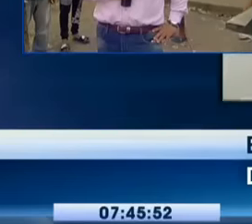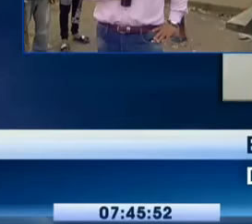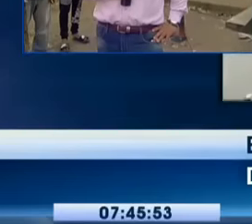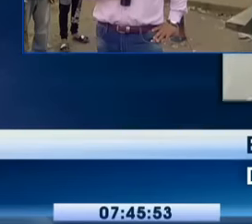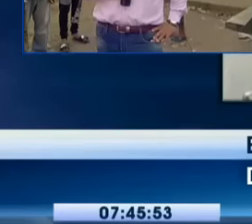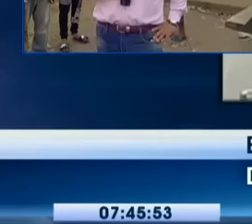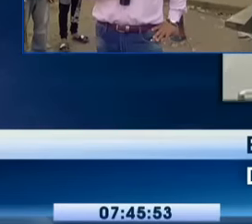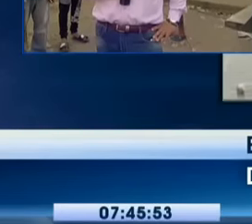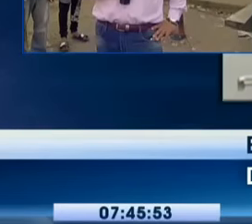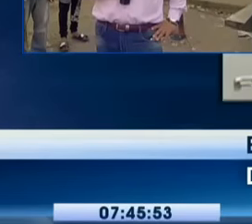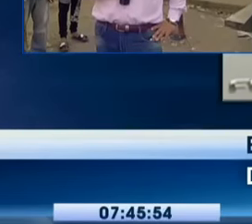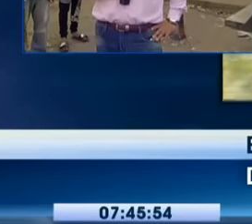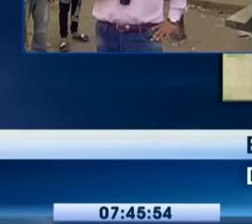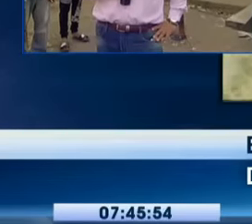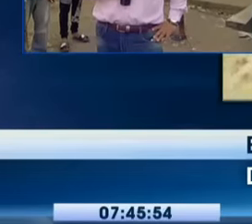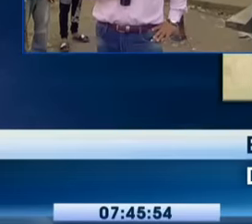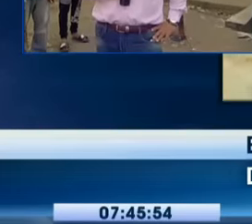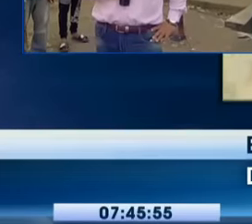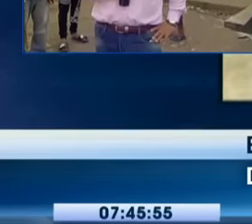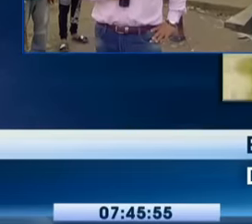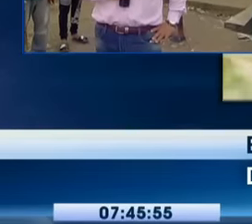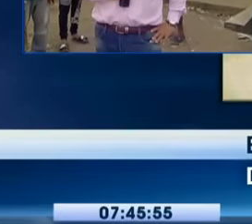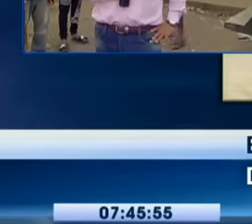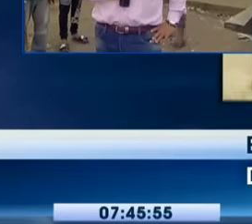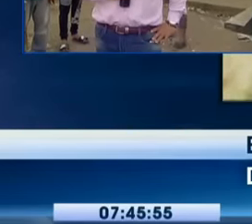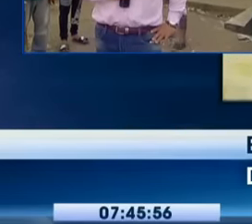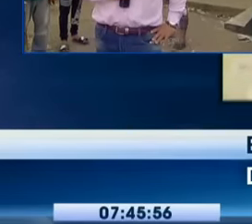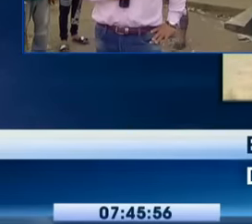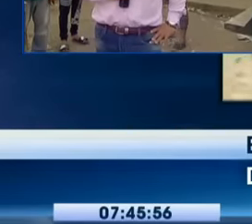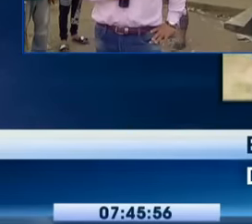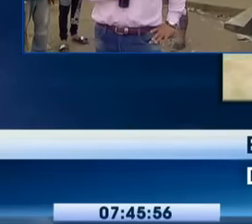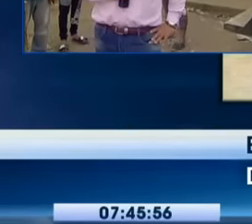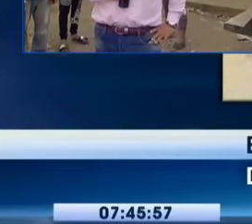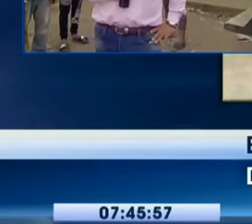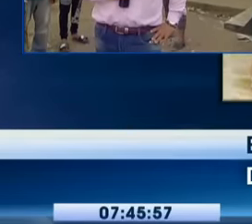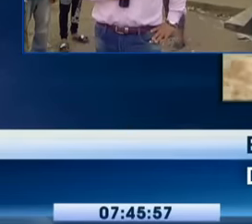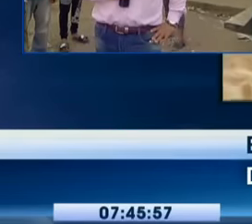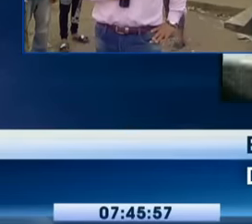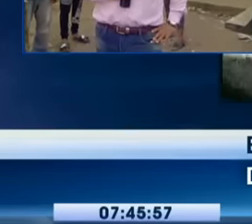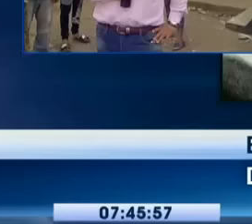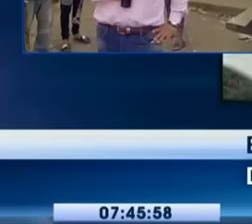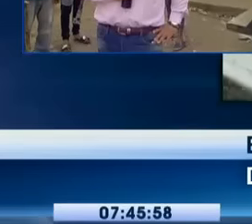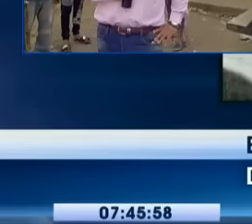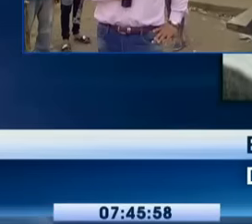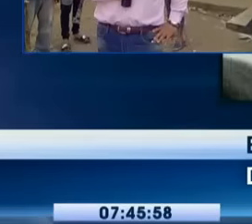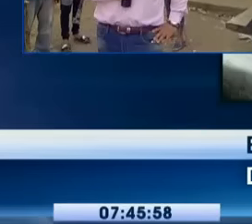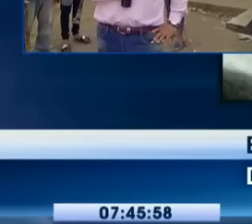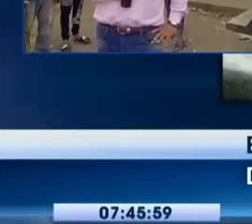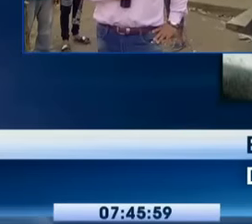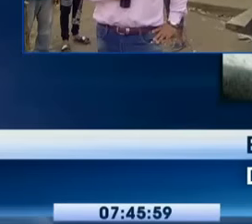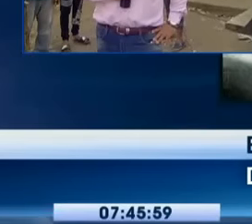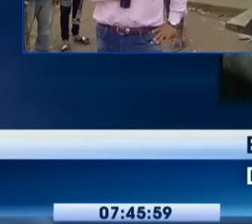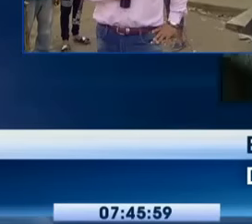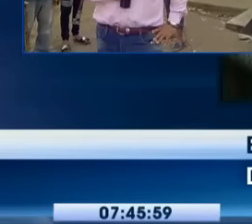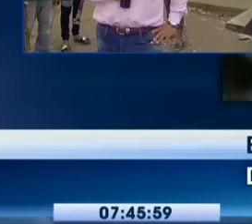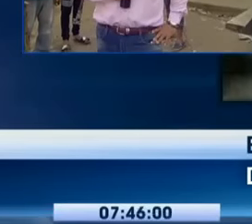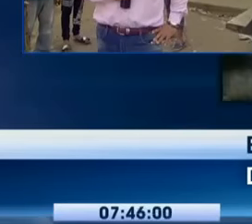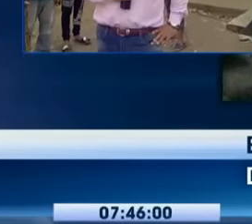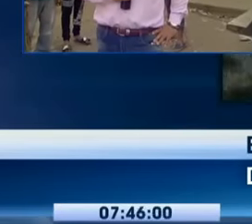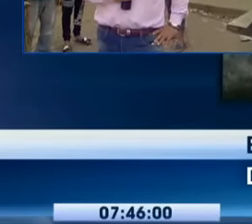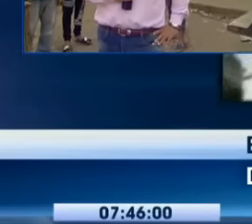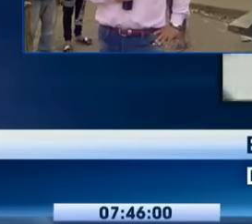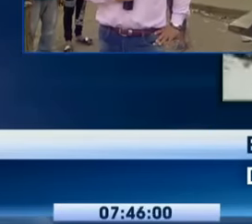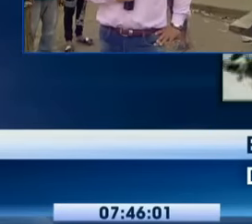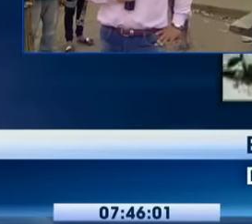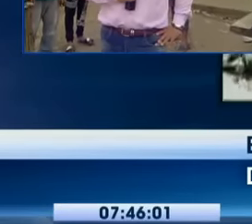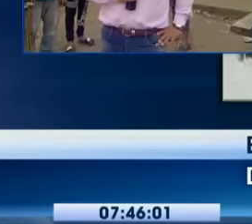Hugo, amigos televidentes, nada justifica asesinar a nadie, y menos a una inocente criatura de apenas 8 años de edad. Si